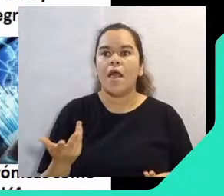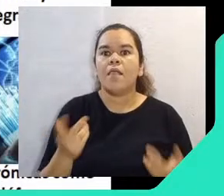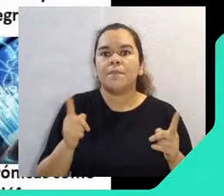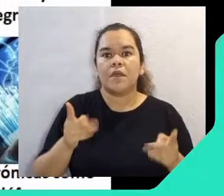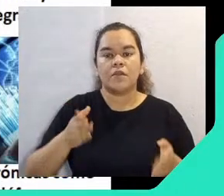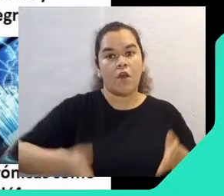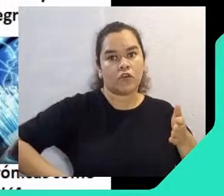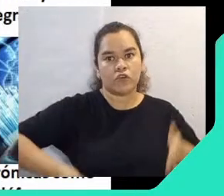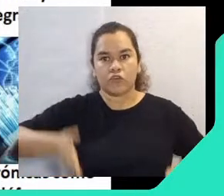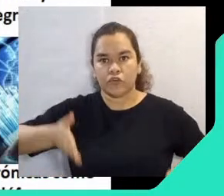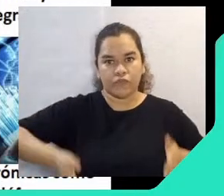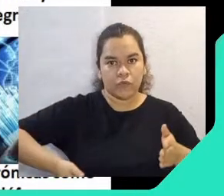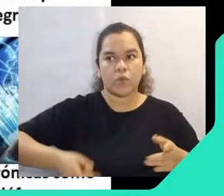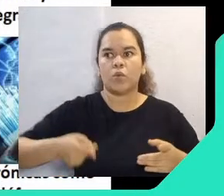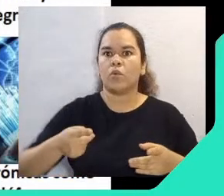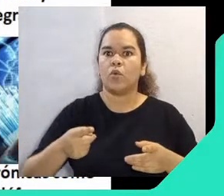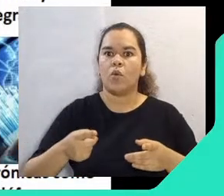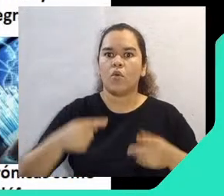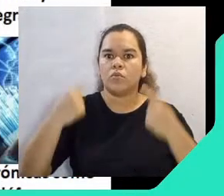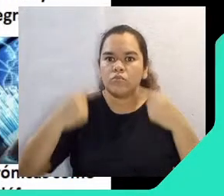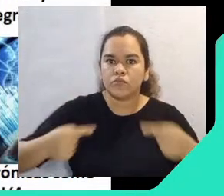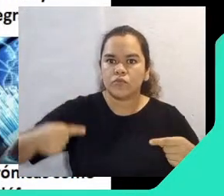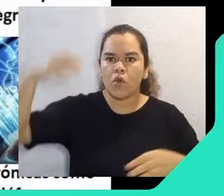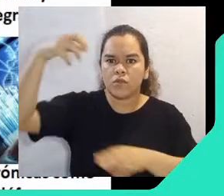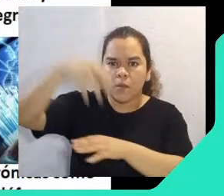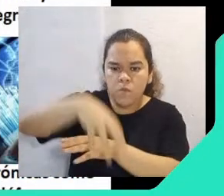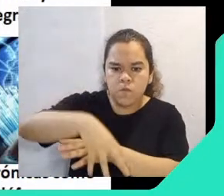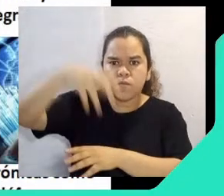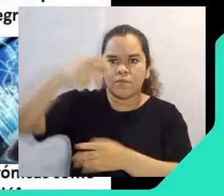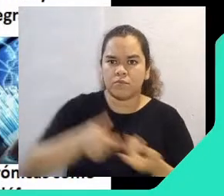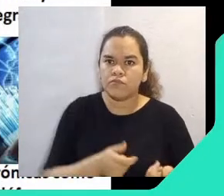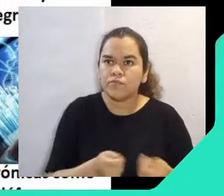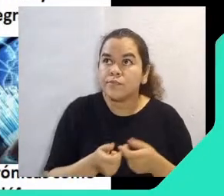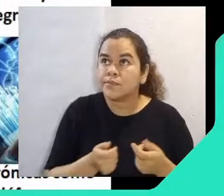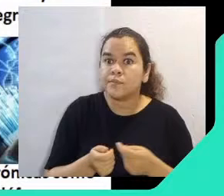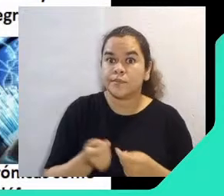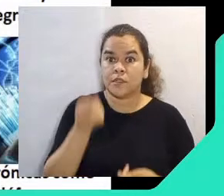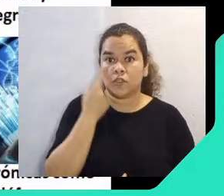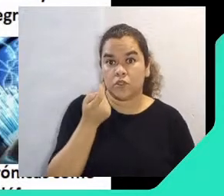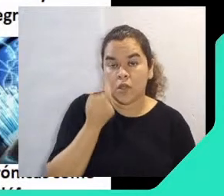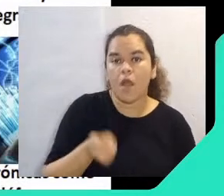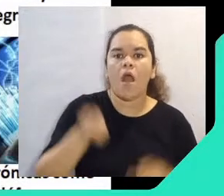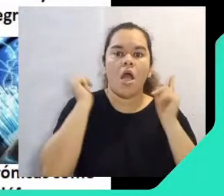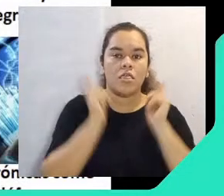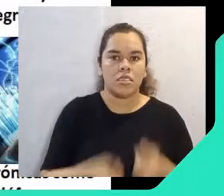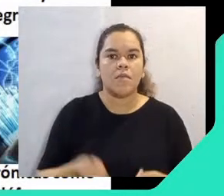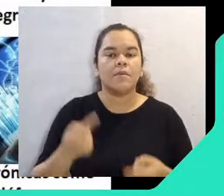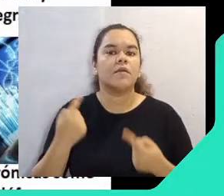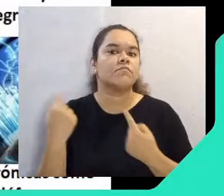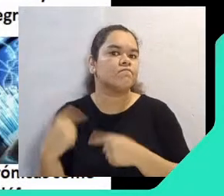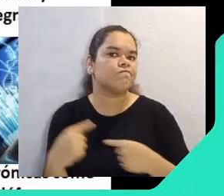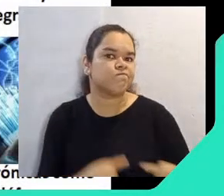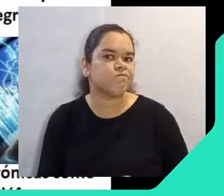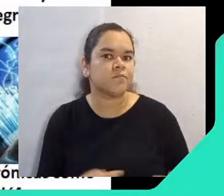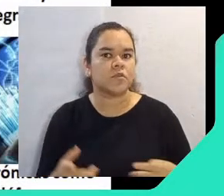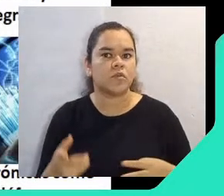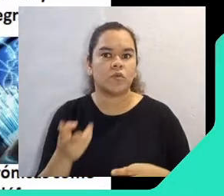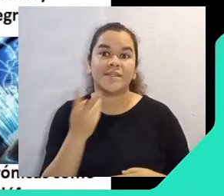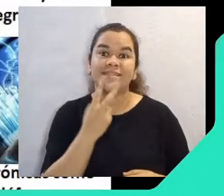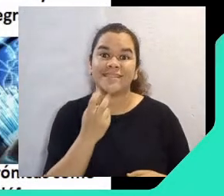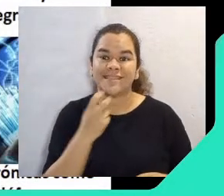robótica y la automatización en grandes industrias, en la fabricación y diseño de semiconductores y